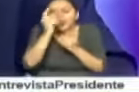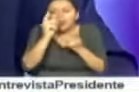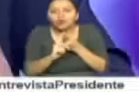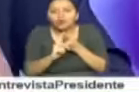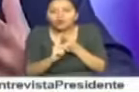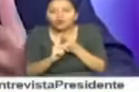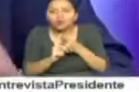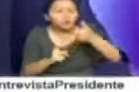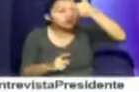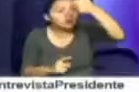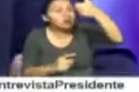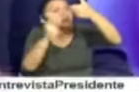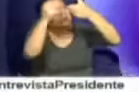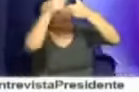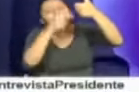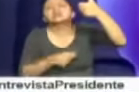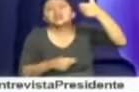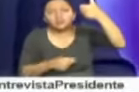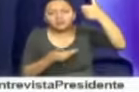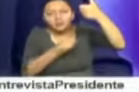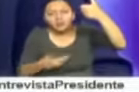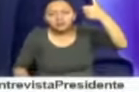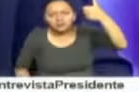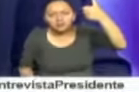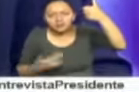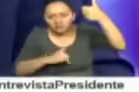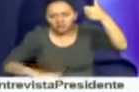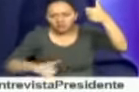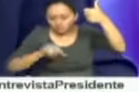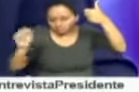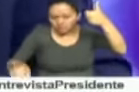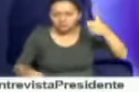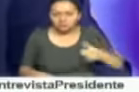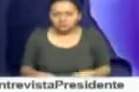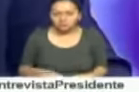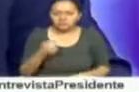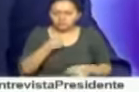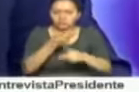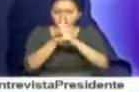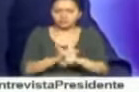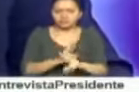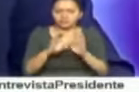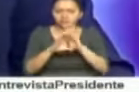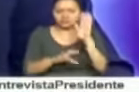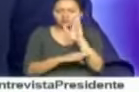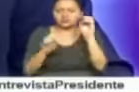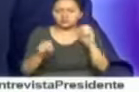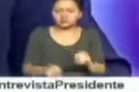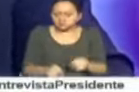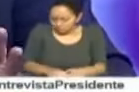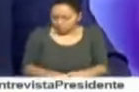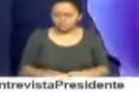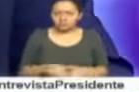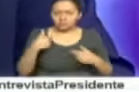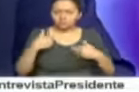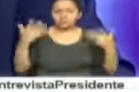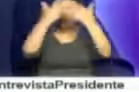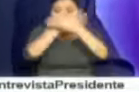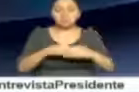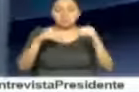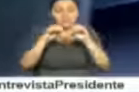República, por el principio de la presidencia, de la democracia. Por supuesto que vamos a hacer, vamos a presentar amparo constitucional, pero no nos engañemos, ¿eh? Y el país debe